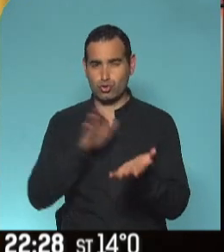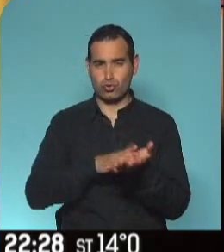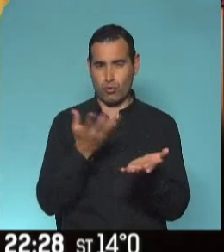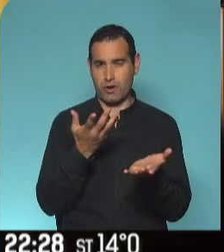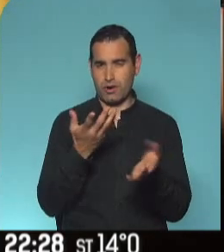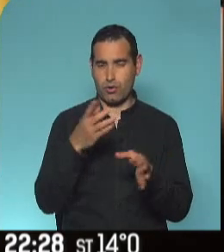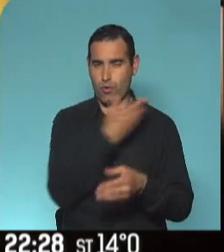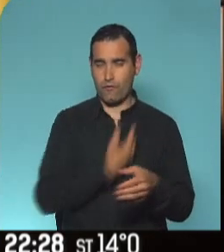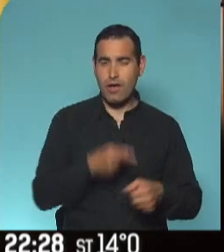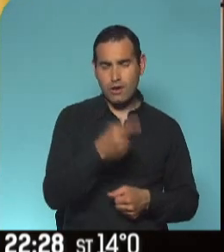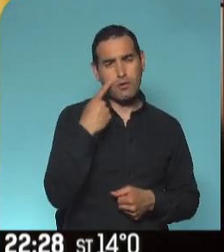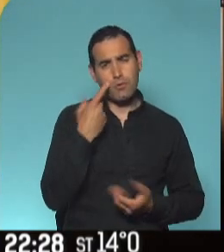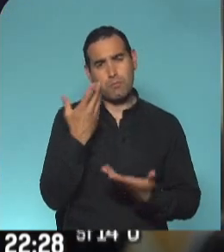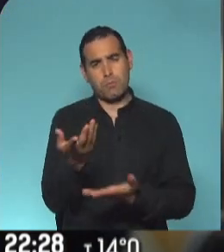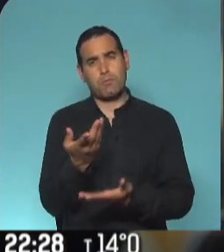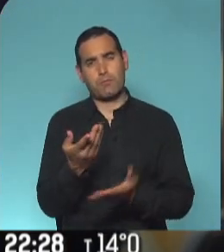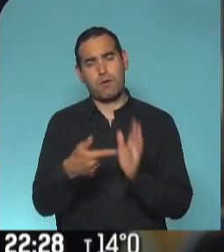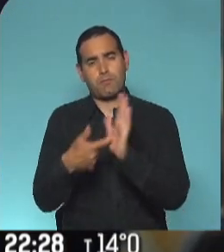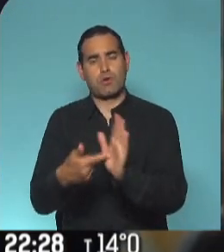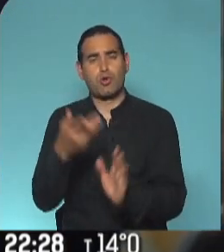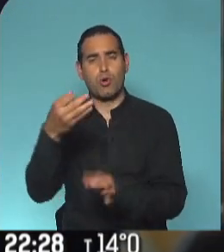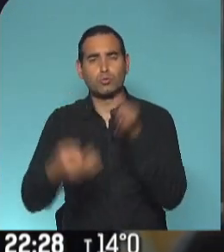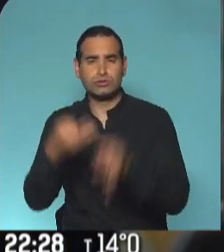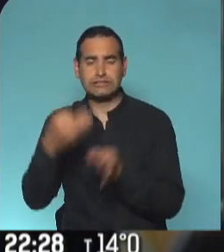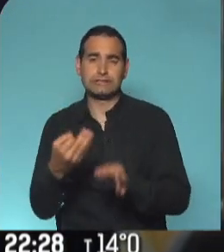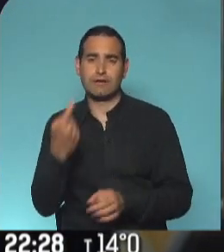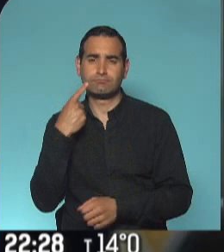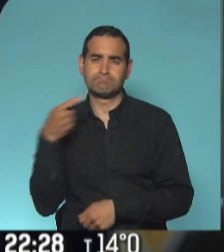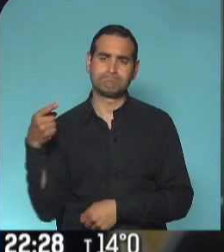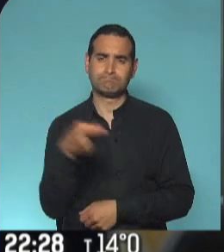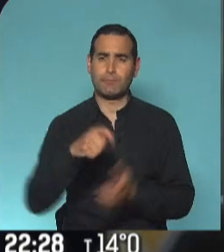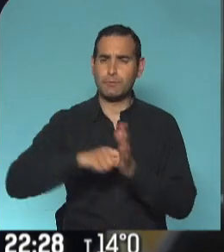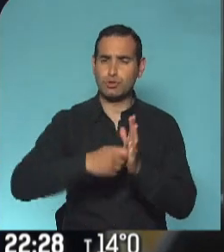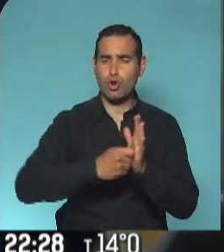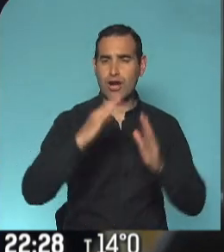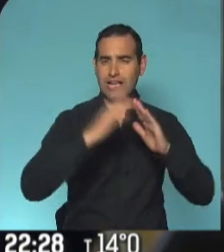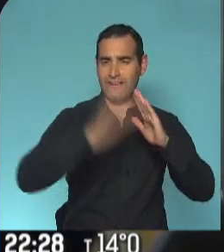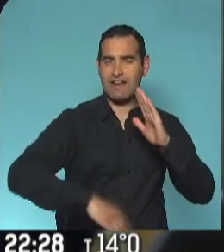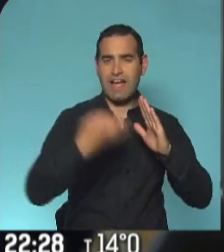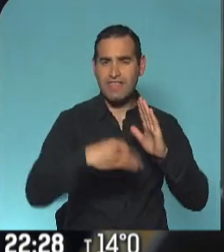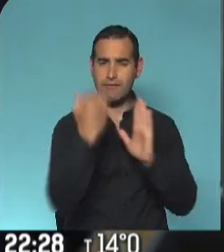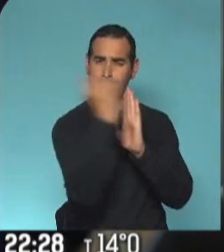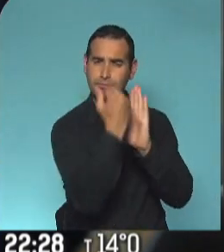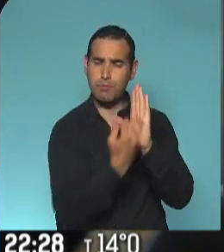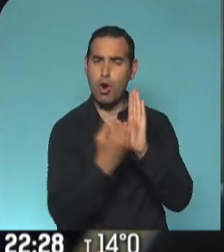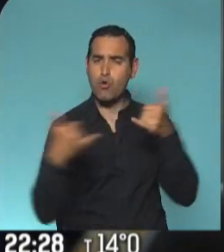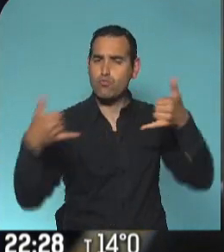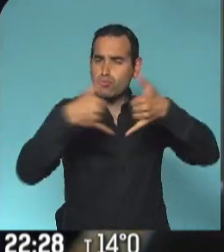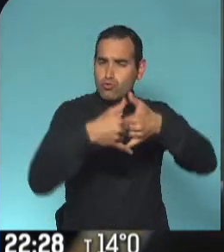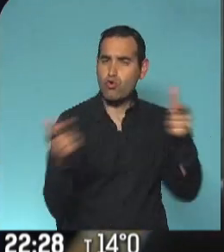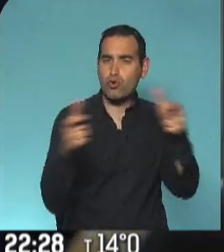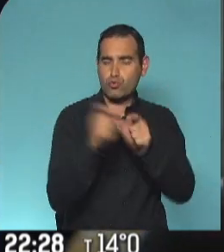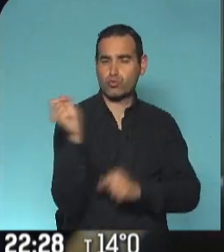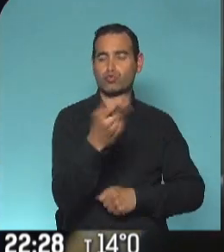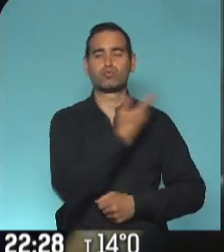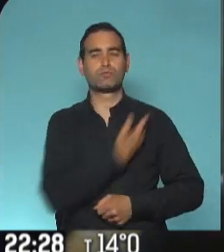gubernamental presentaron un amparo a la justicia federal para que obligue a la Casa Blanca a conservar registros de todas las comunicaciones y reuniones del